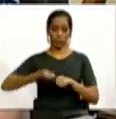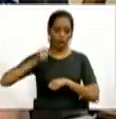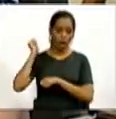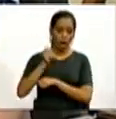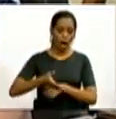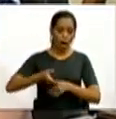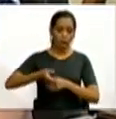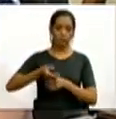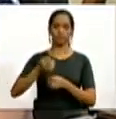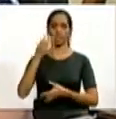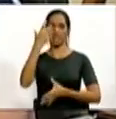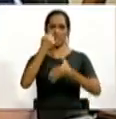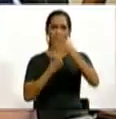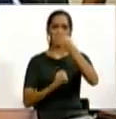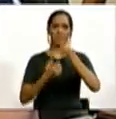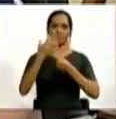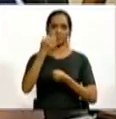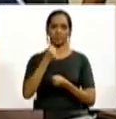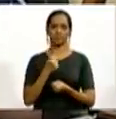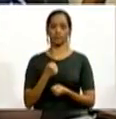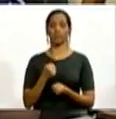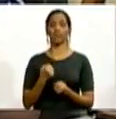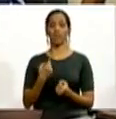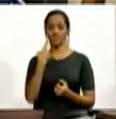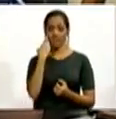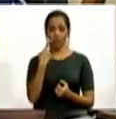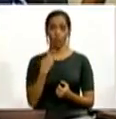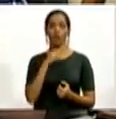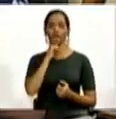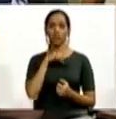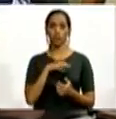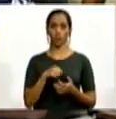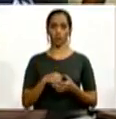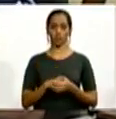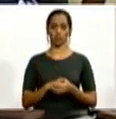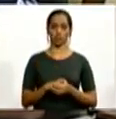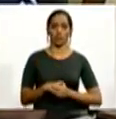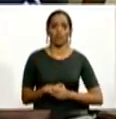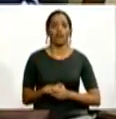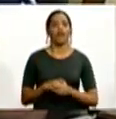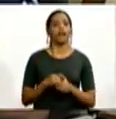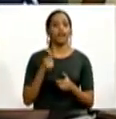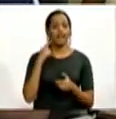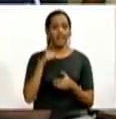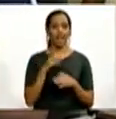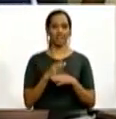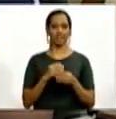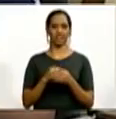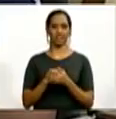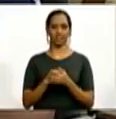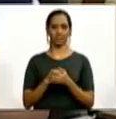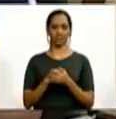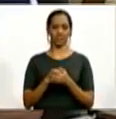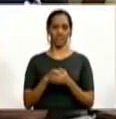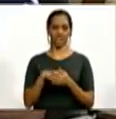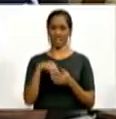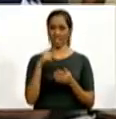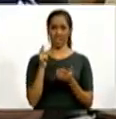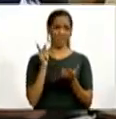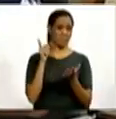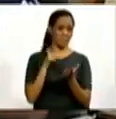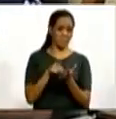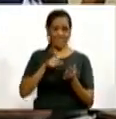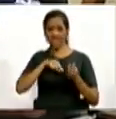Sí, él se fijó en la historia, en Espartaco. Uh-huh. Esa vez que Espartaco creo que pasó un risco